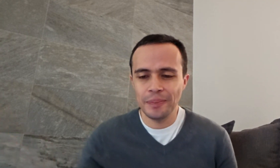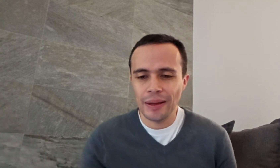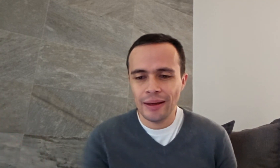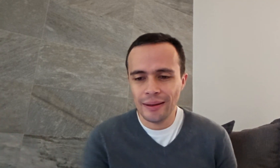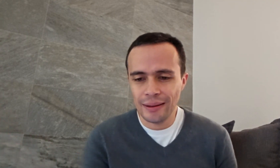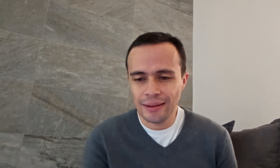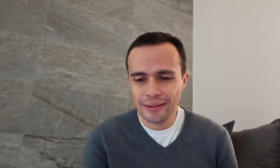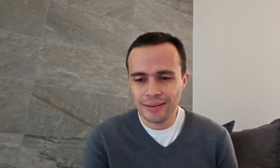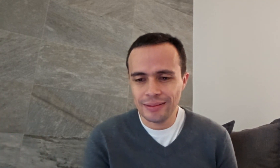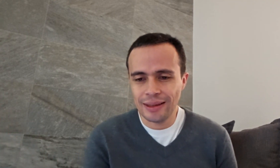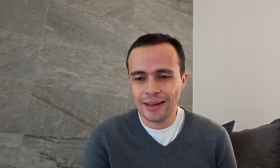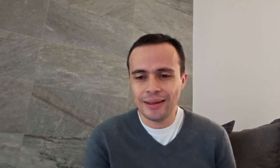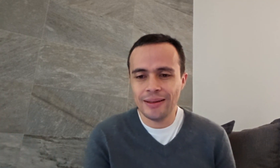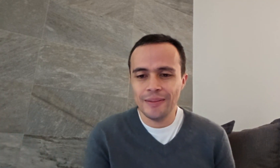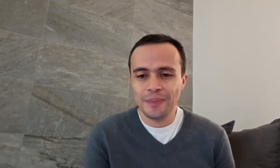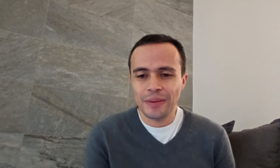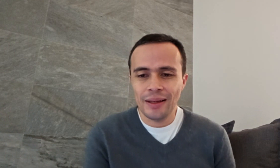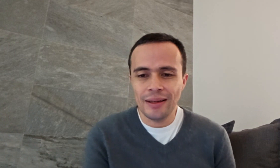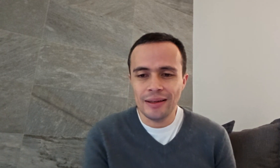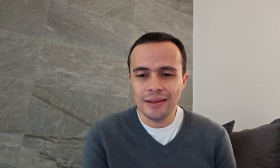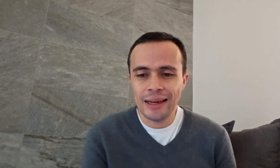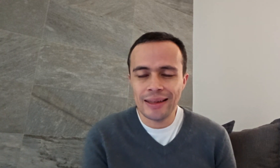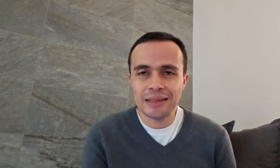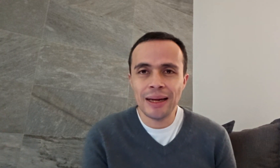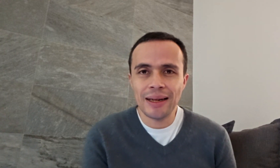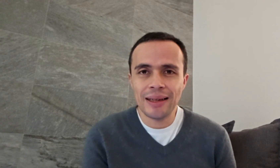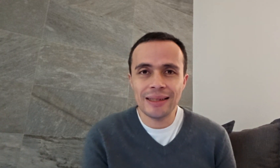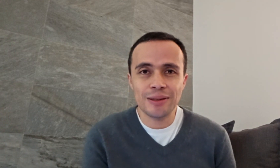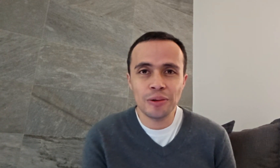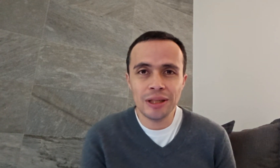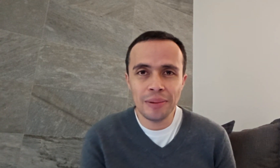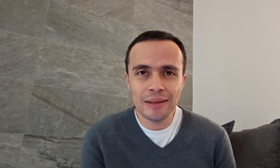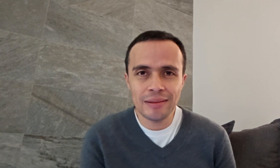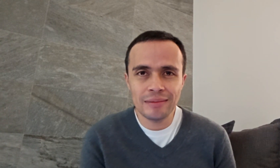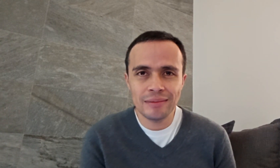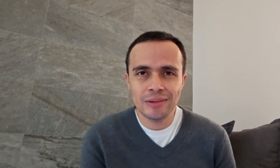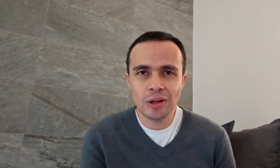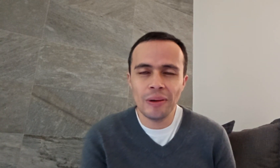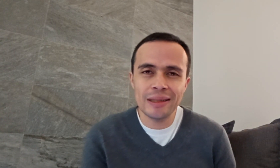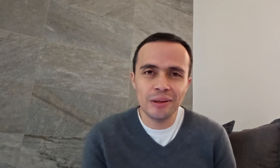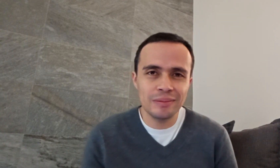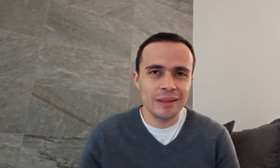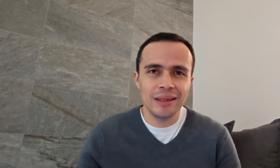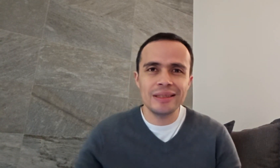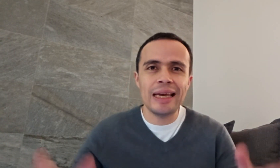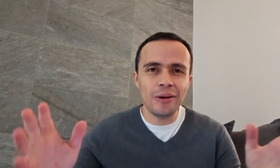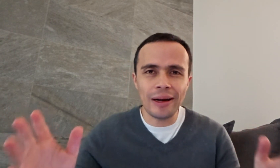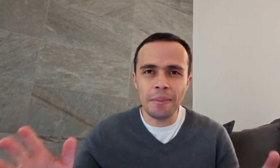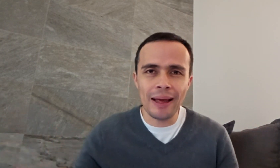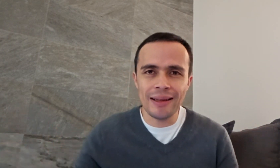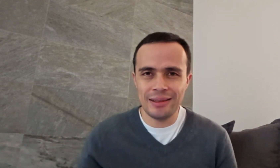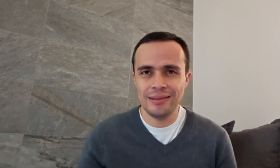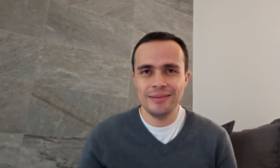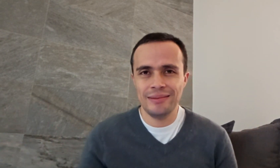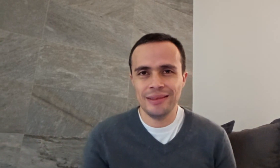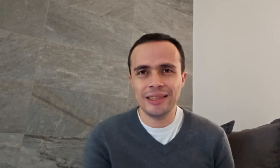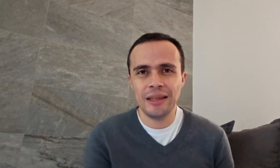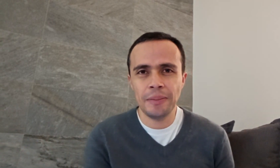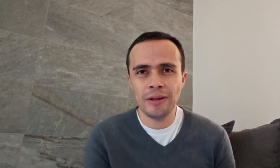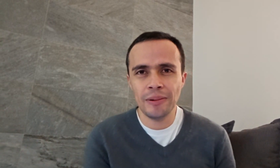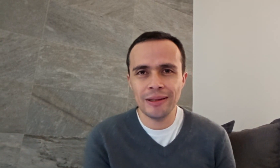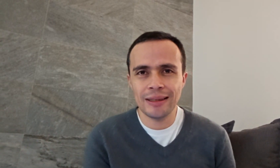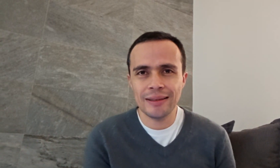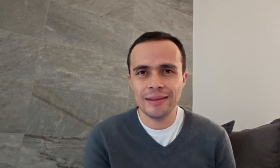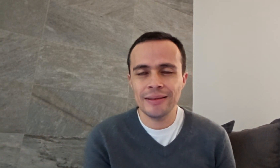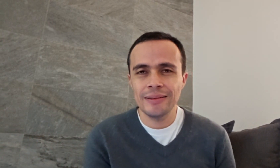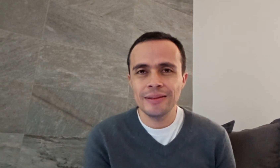bolsas, eh, que ciertas marcas exclusivas solo hacen 5 ejemplares de ese